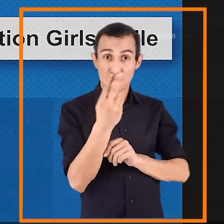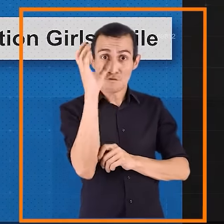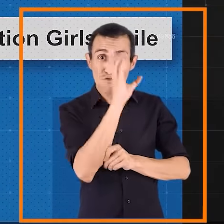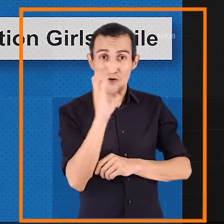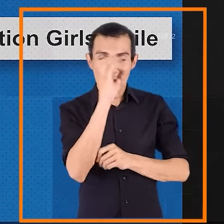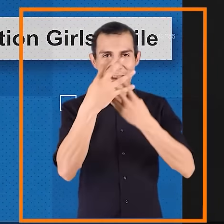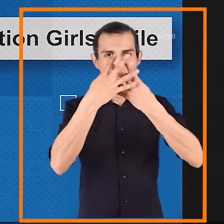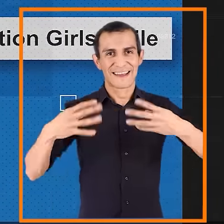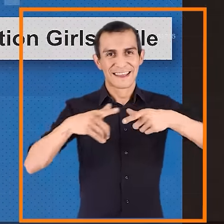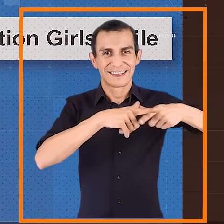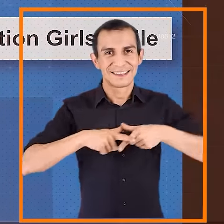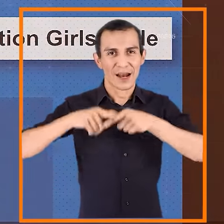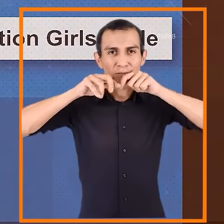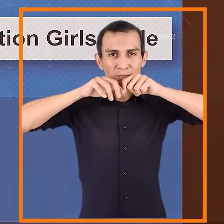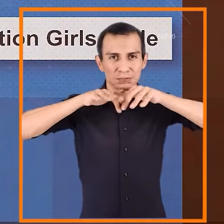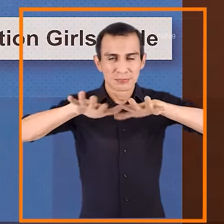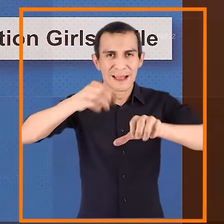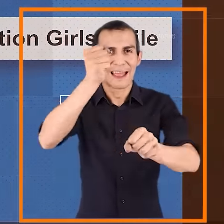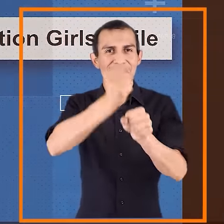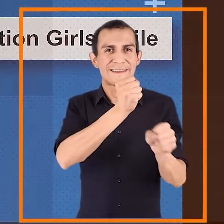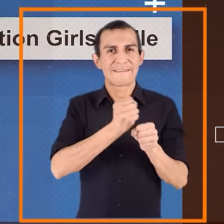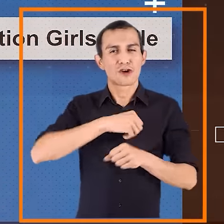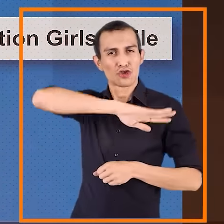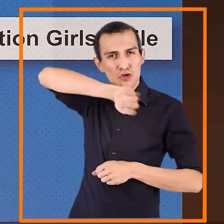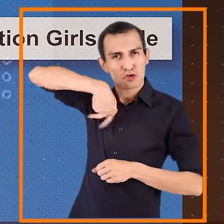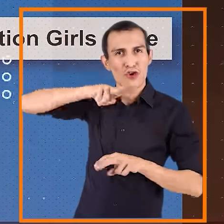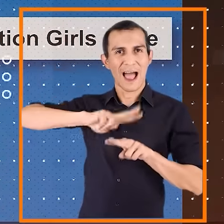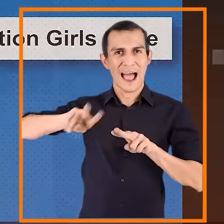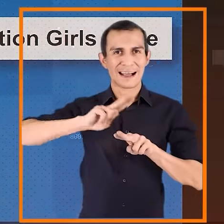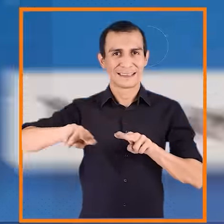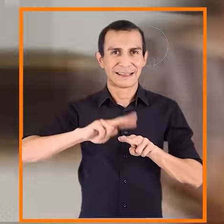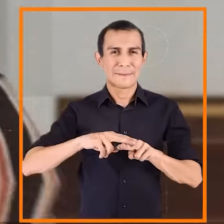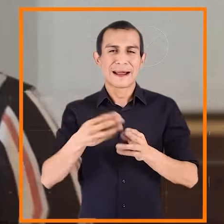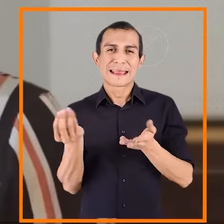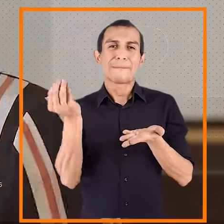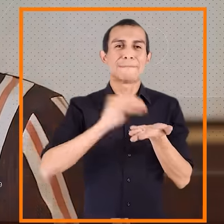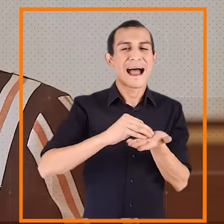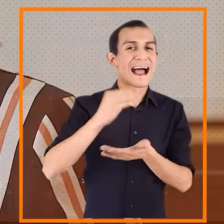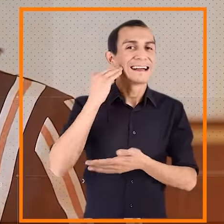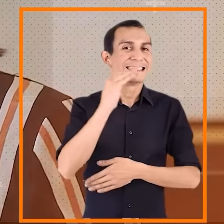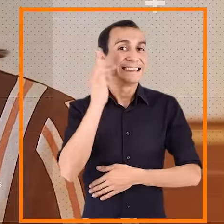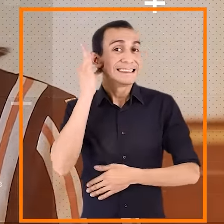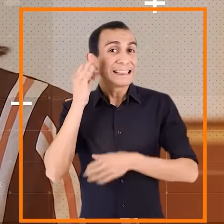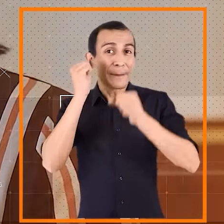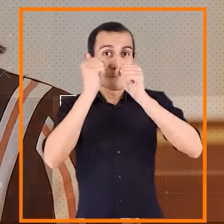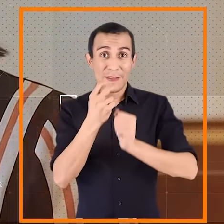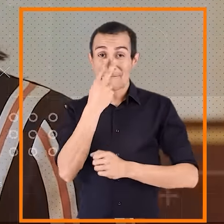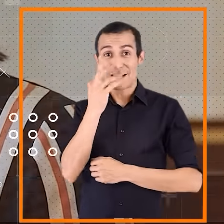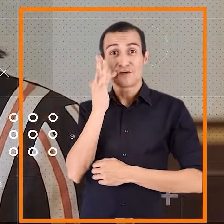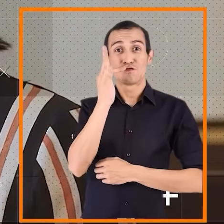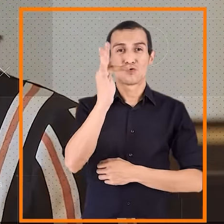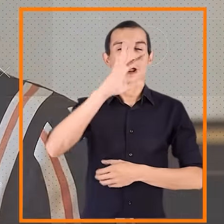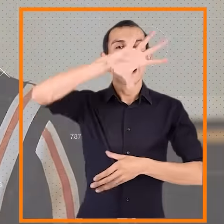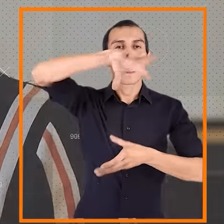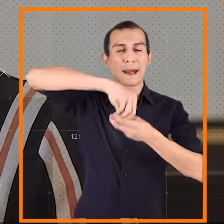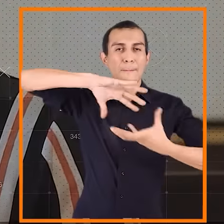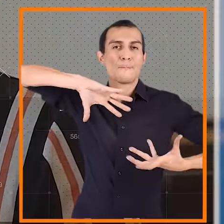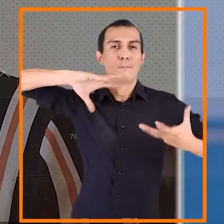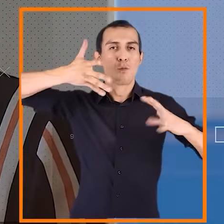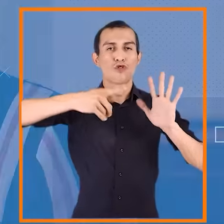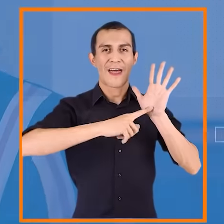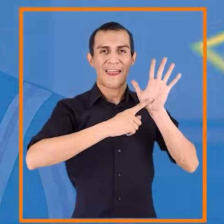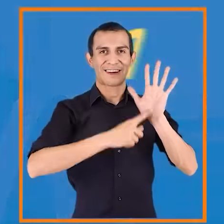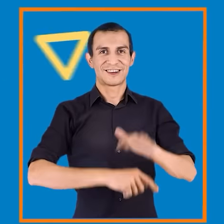en las redes sociales y difunde el trabajo que estamos realizando, para que más niñas puedan ver su futuro en el mundo